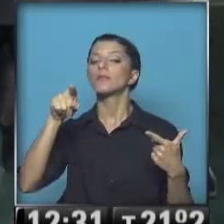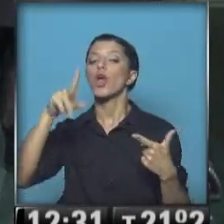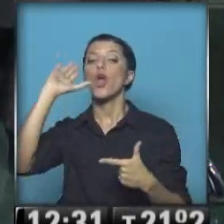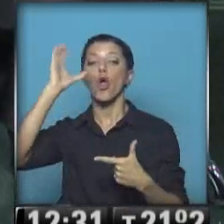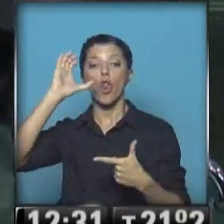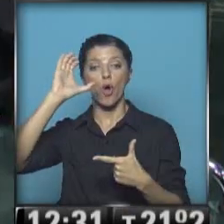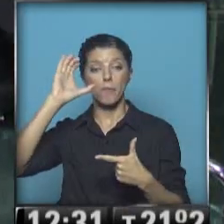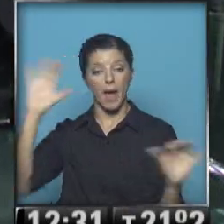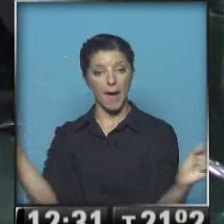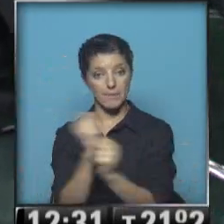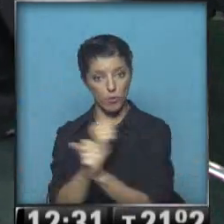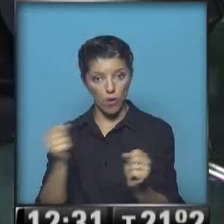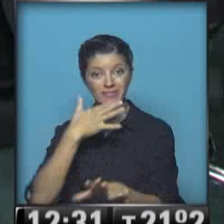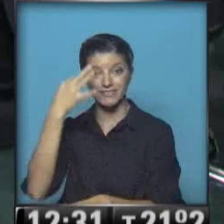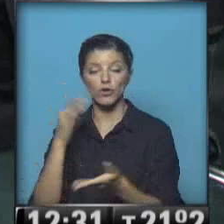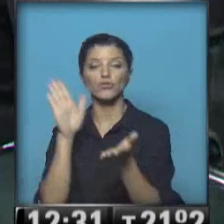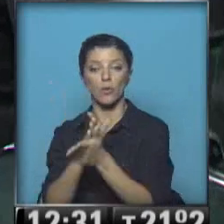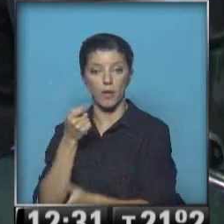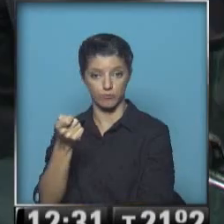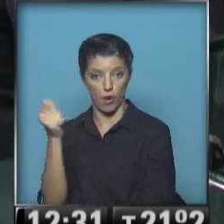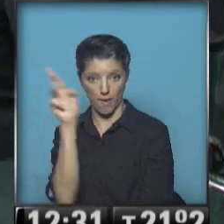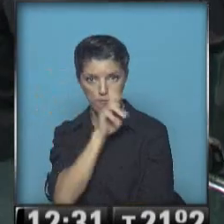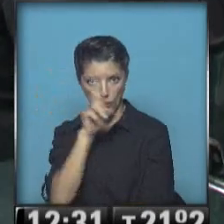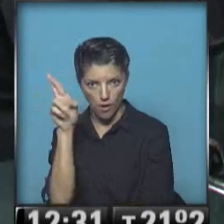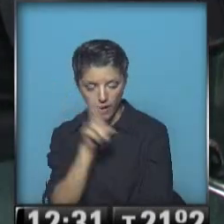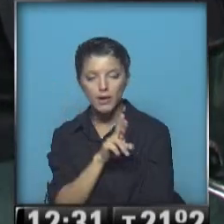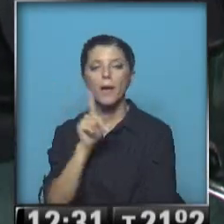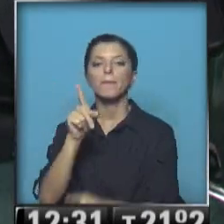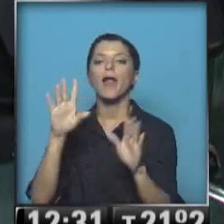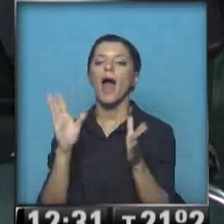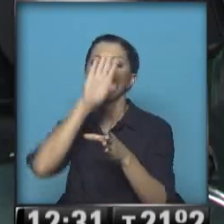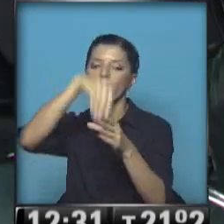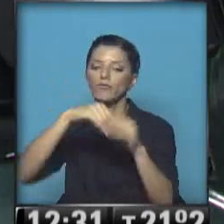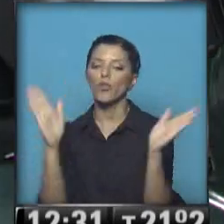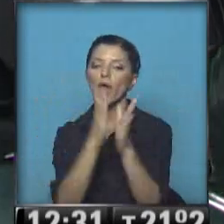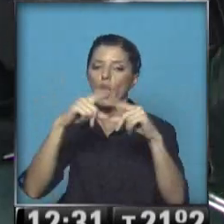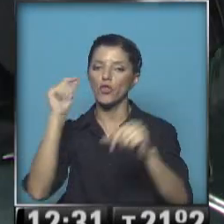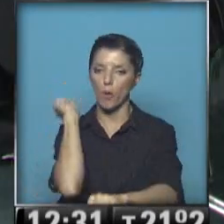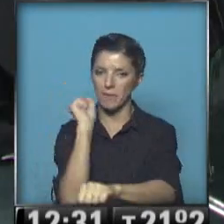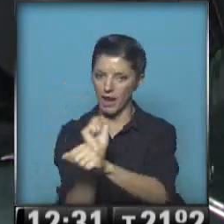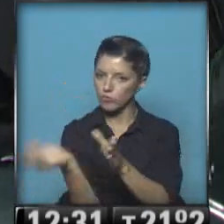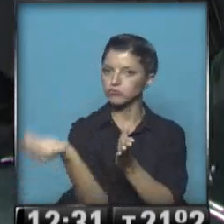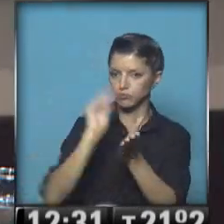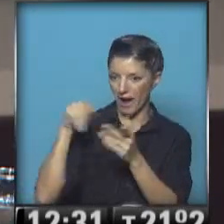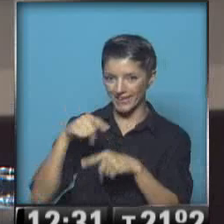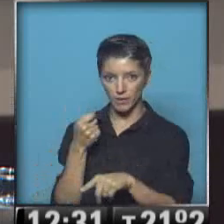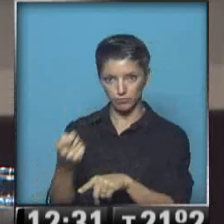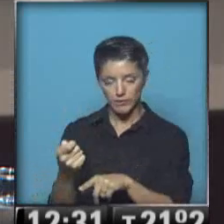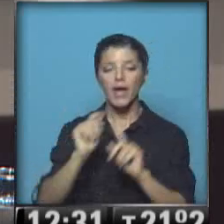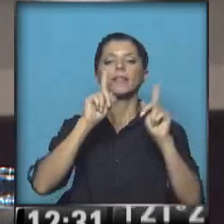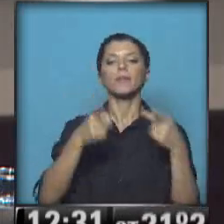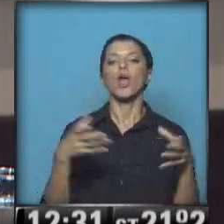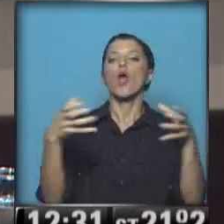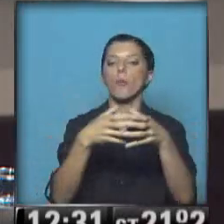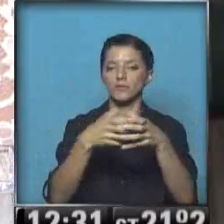una resolución respecto al feminicidio también para tipificarlo en Código Penal que también eliminó la reelección que está la comisión de la verdad